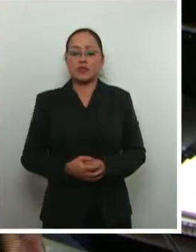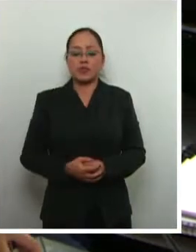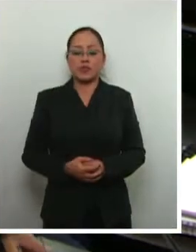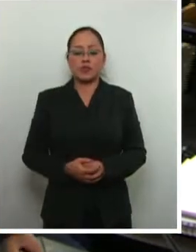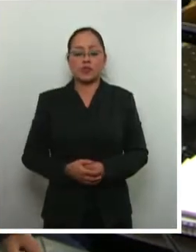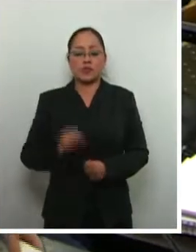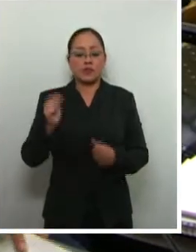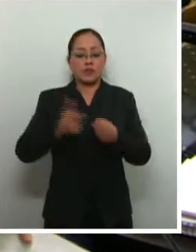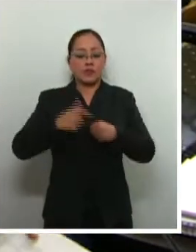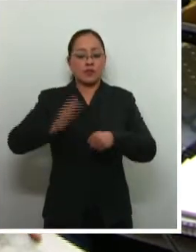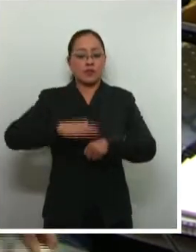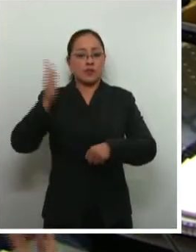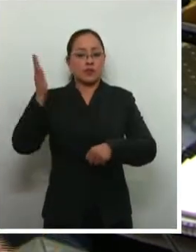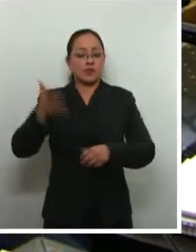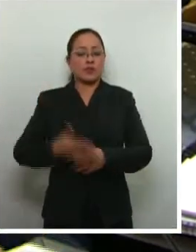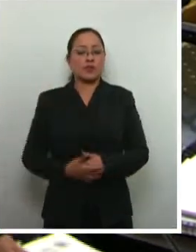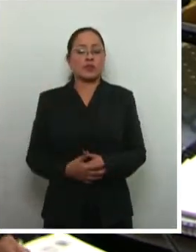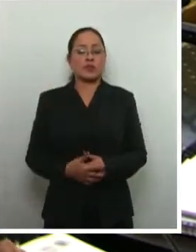¿Alguien más?